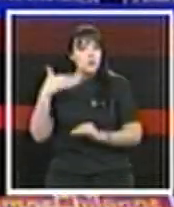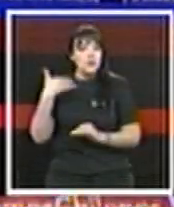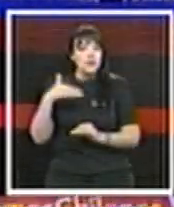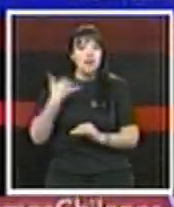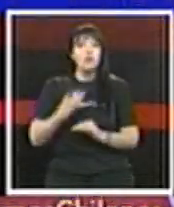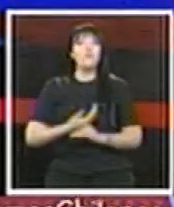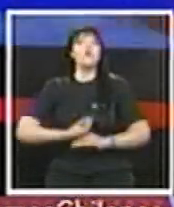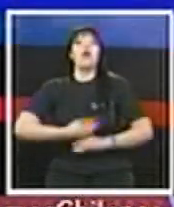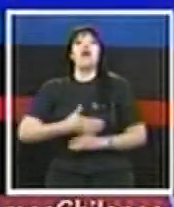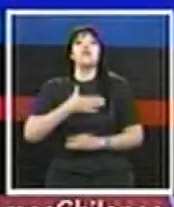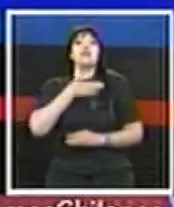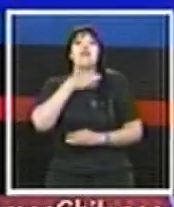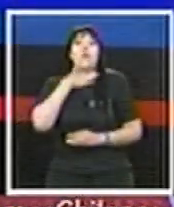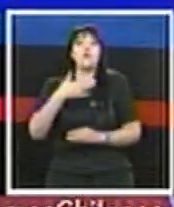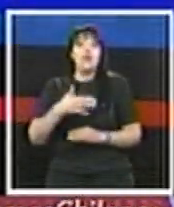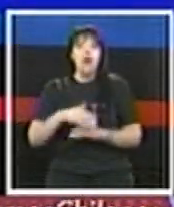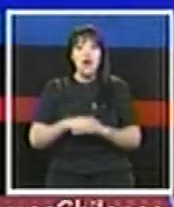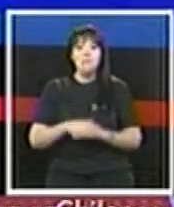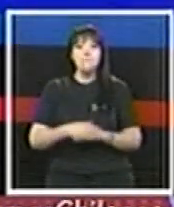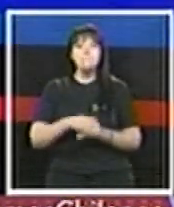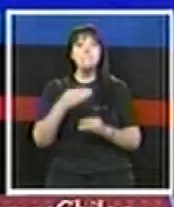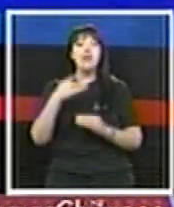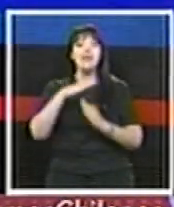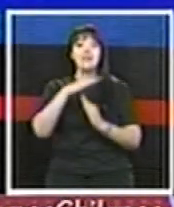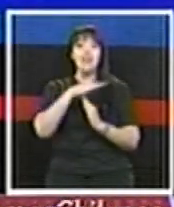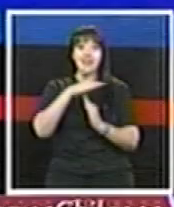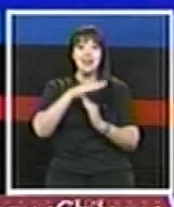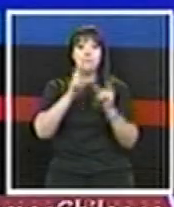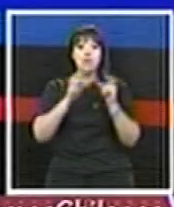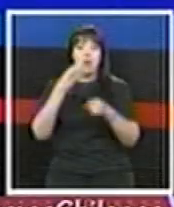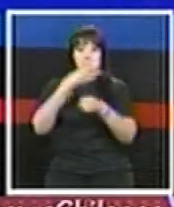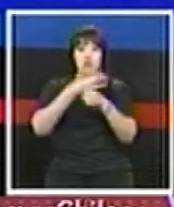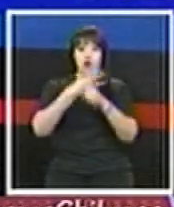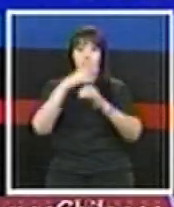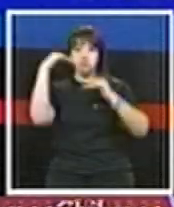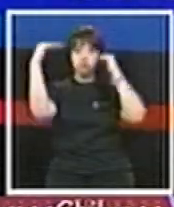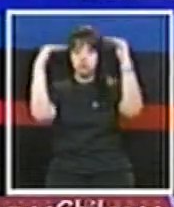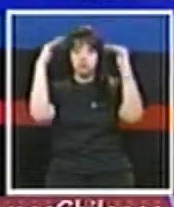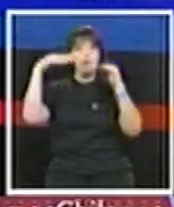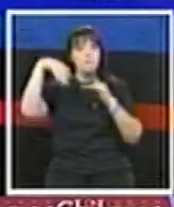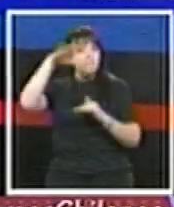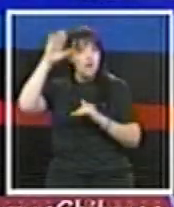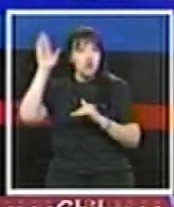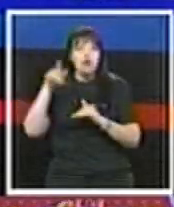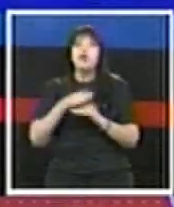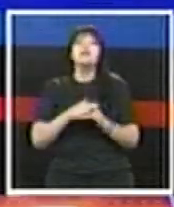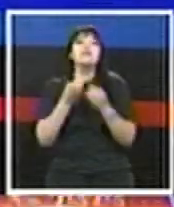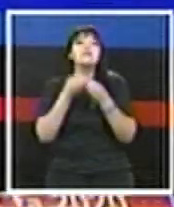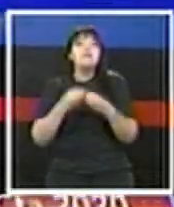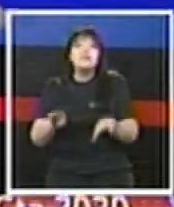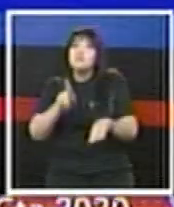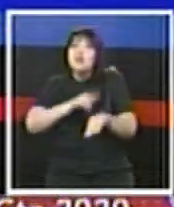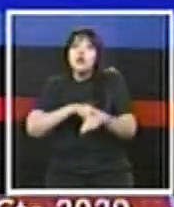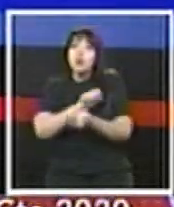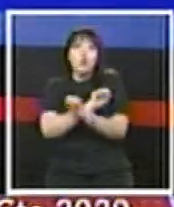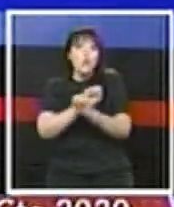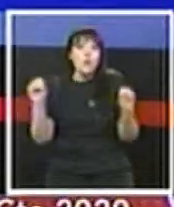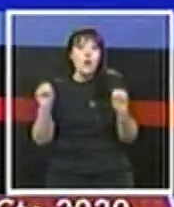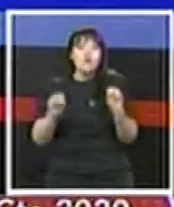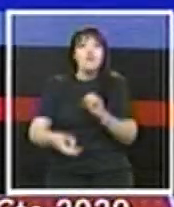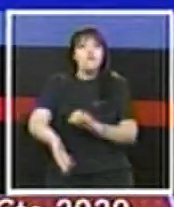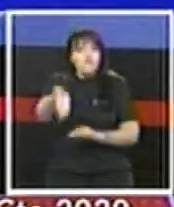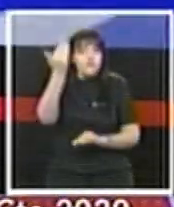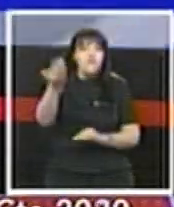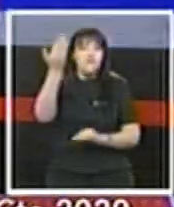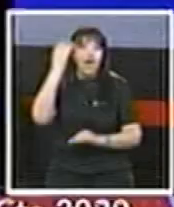una deuda pendiente con nuestros adultos mayores. Llegó el momento. Ya no hay más tiempo que perder. ¡Vamos, chilenos! ¡Vamos, chilenos! ¿Cómo